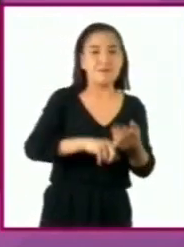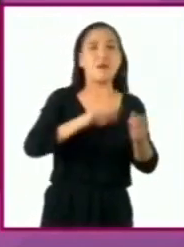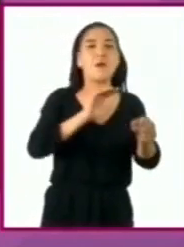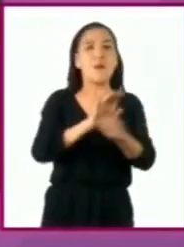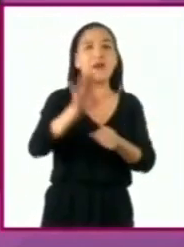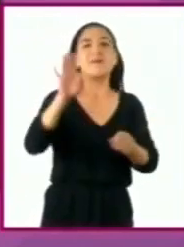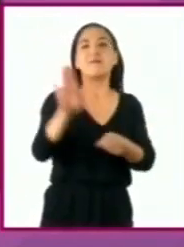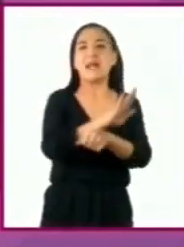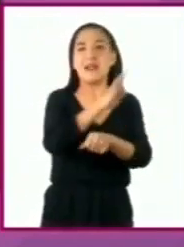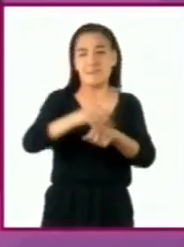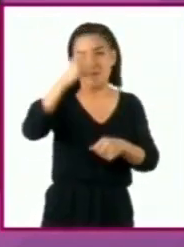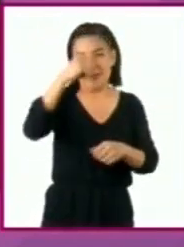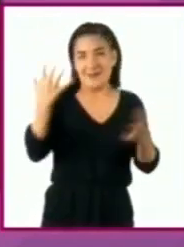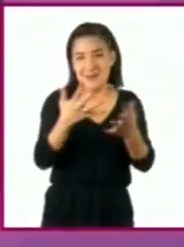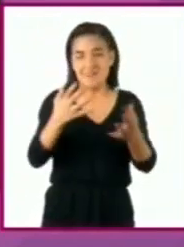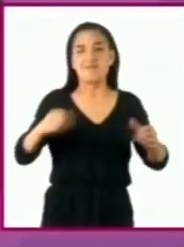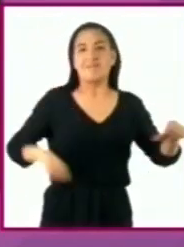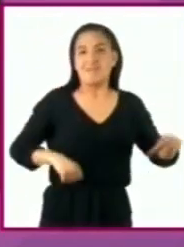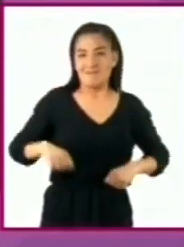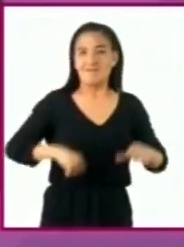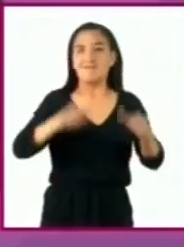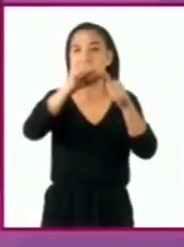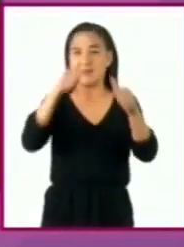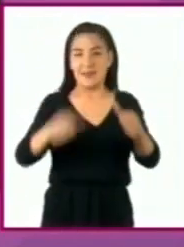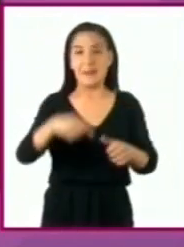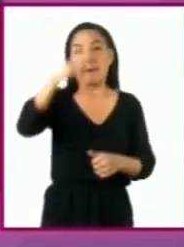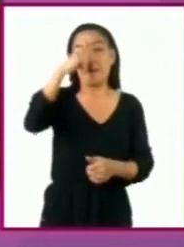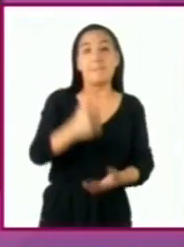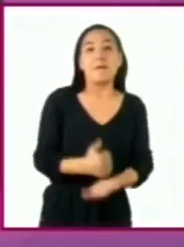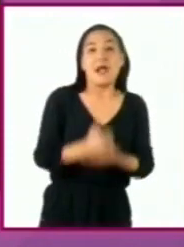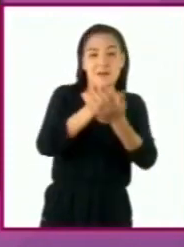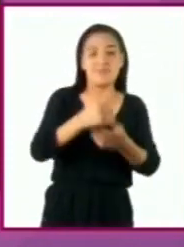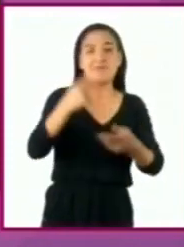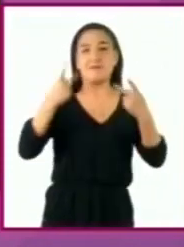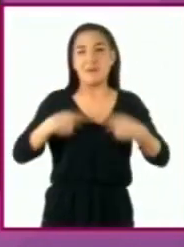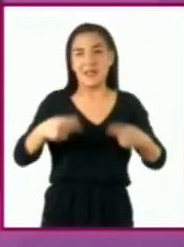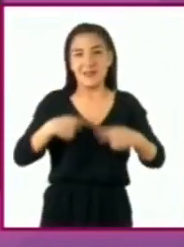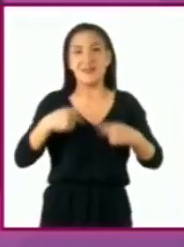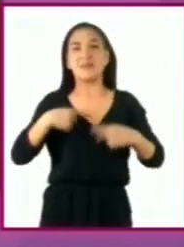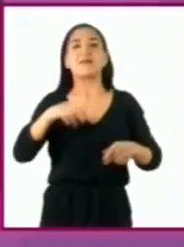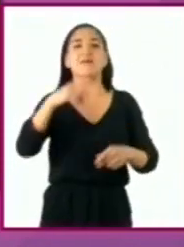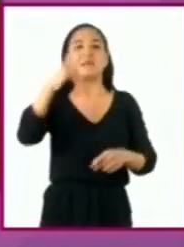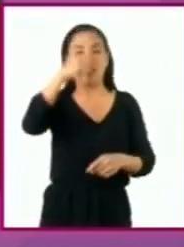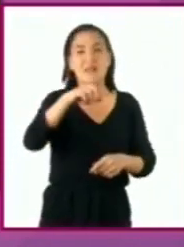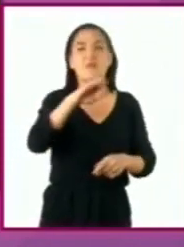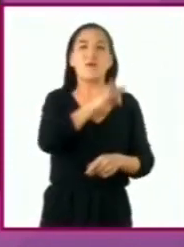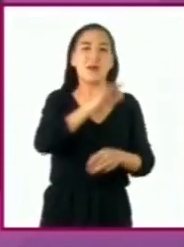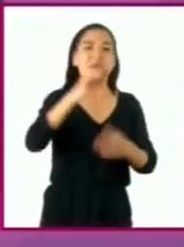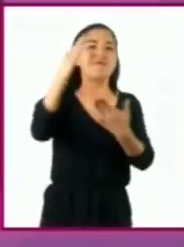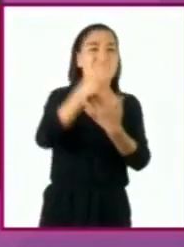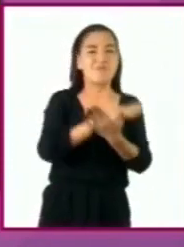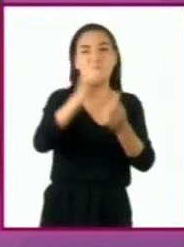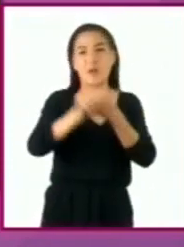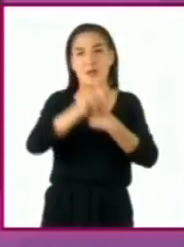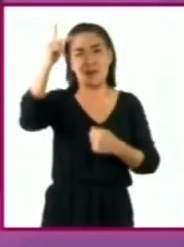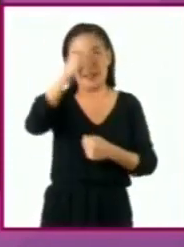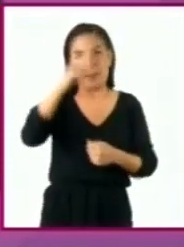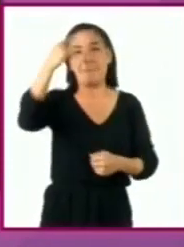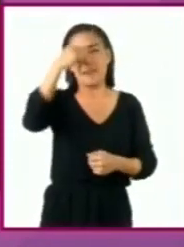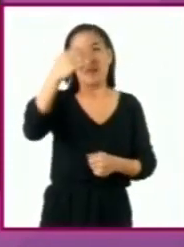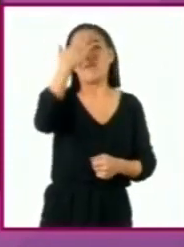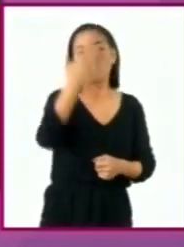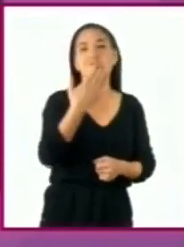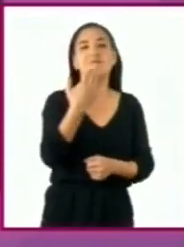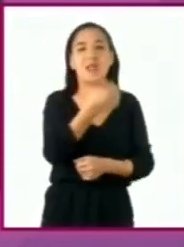realizar actividades artísticas. Ayuda a los pacientes a resolver problemas psicológicos y a mejorar habilidades sociales